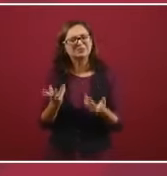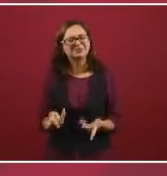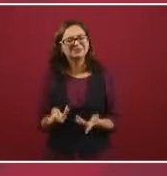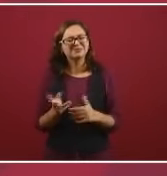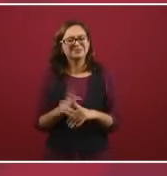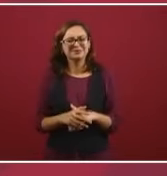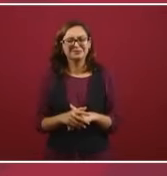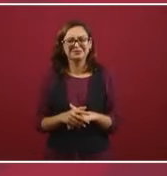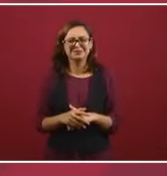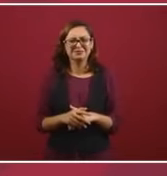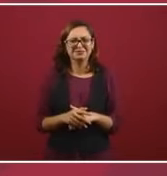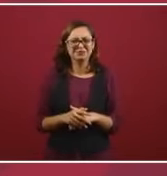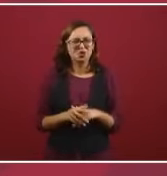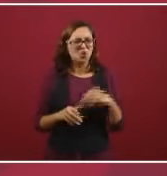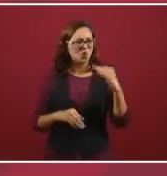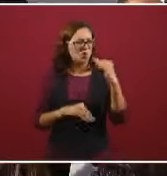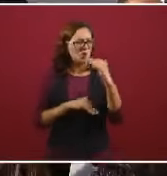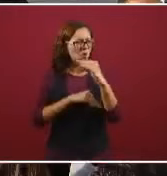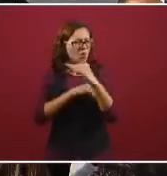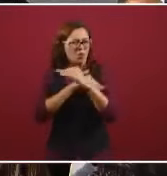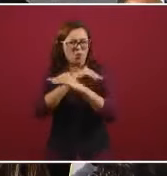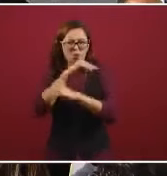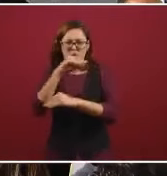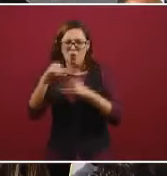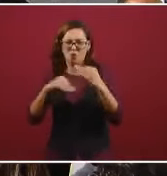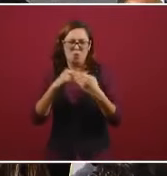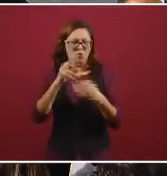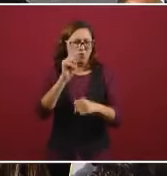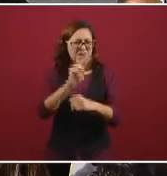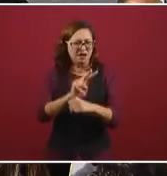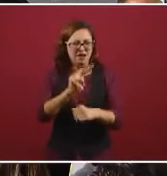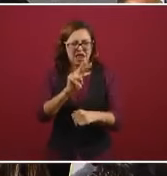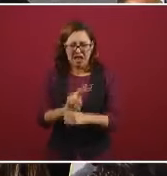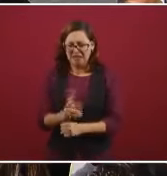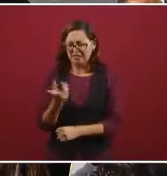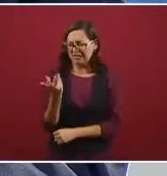sistemas de vigilancia, monitores,